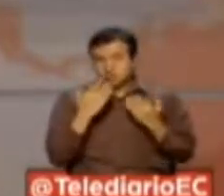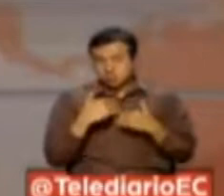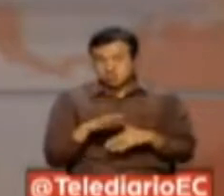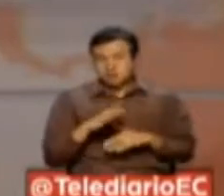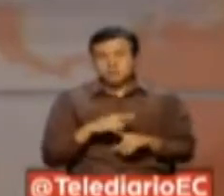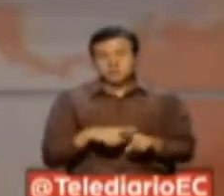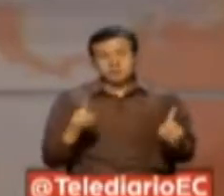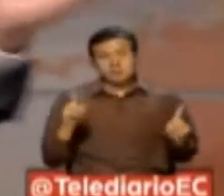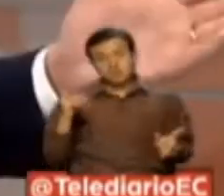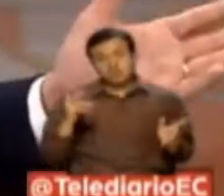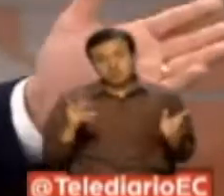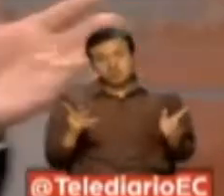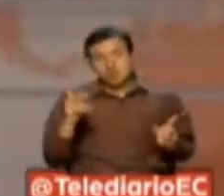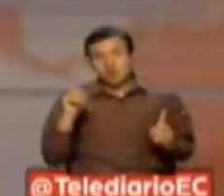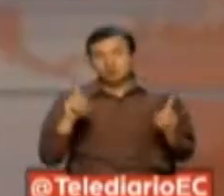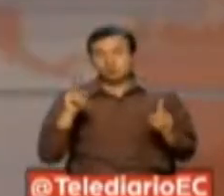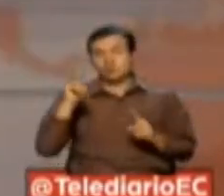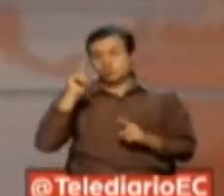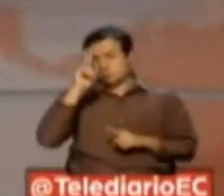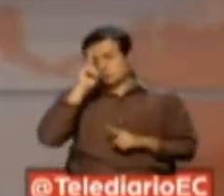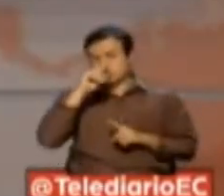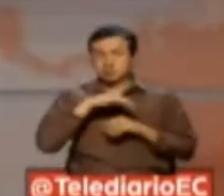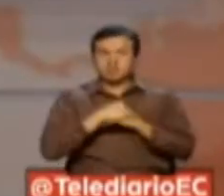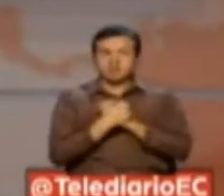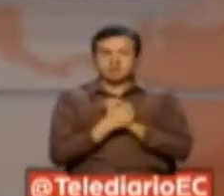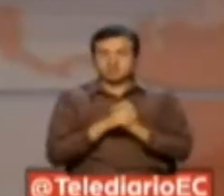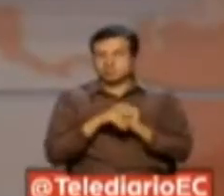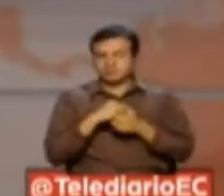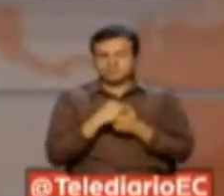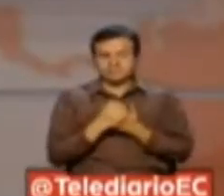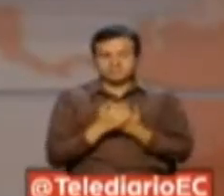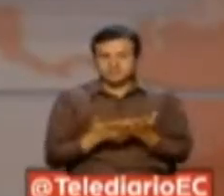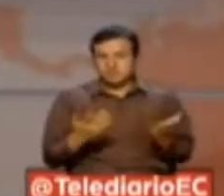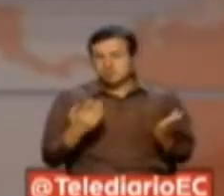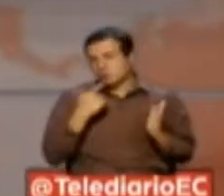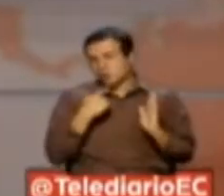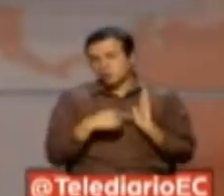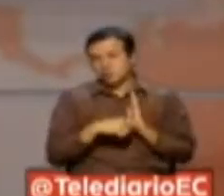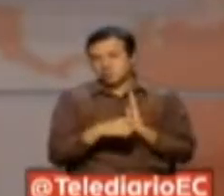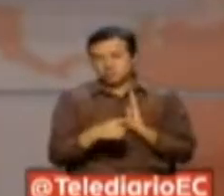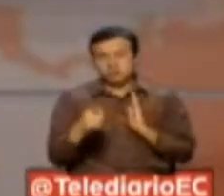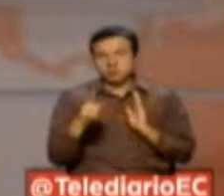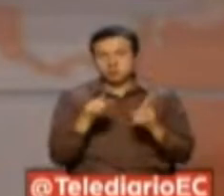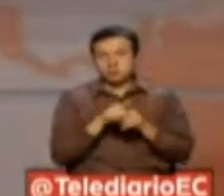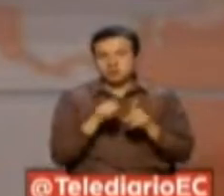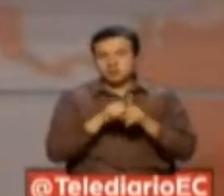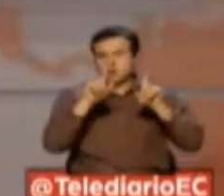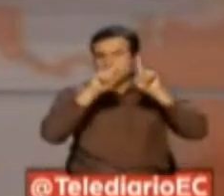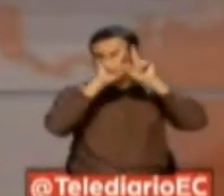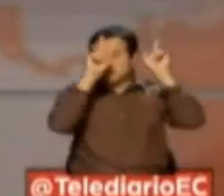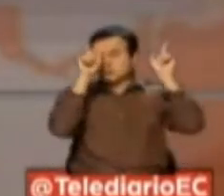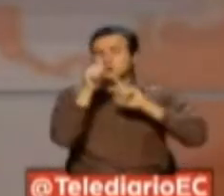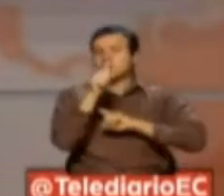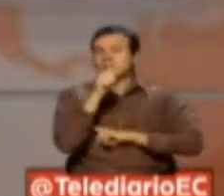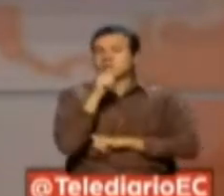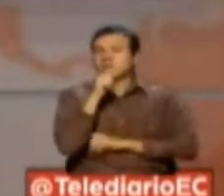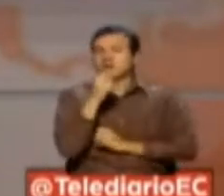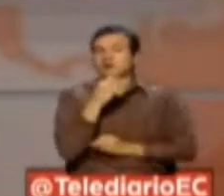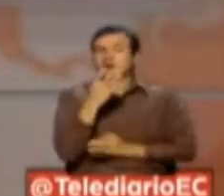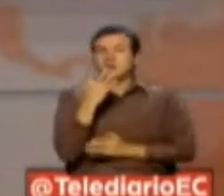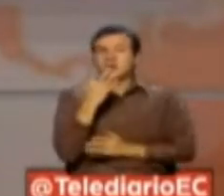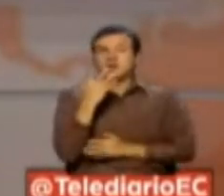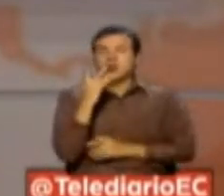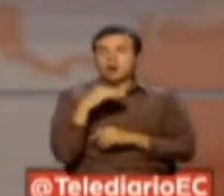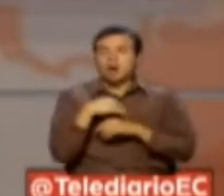pero puede haber abuso de confianza entonces en este caso es similar con una empresa privada sería el